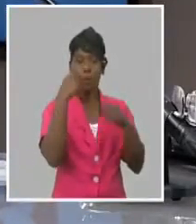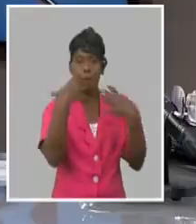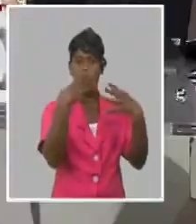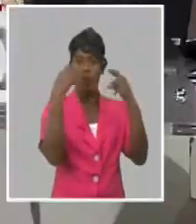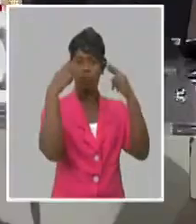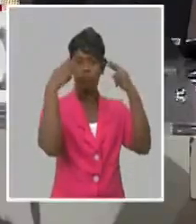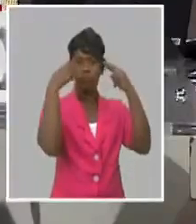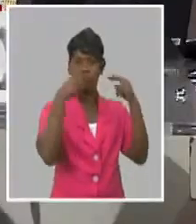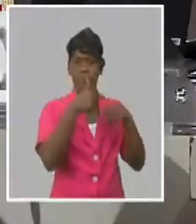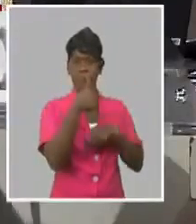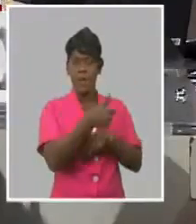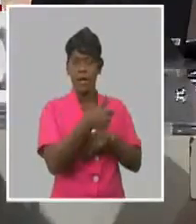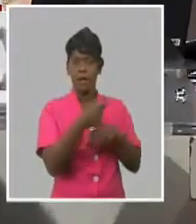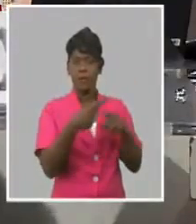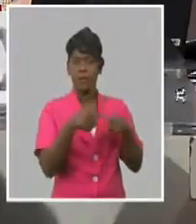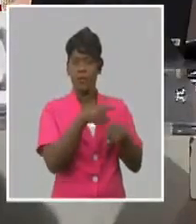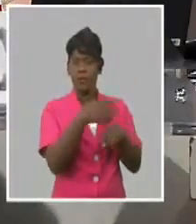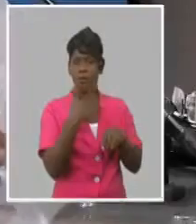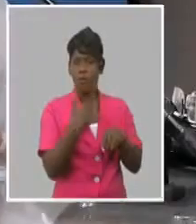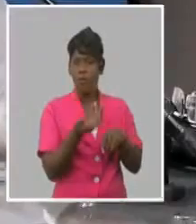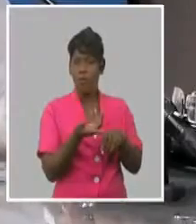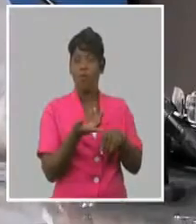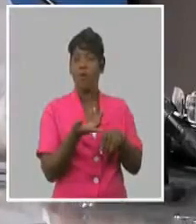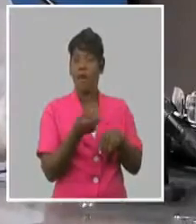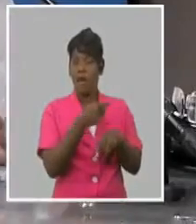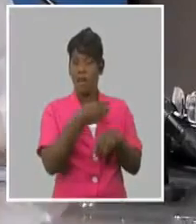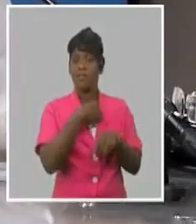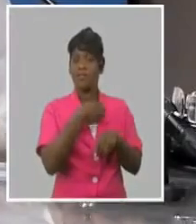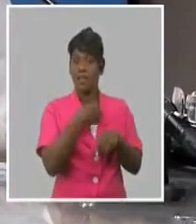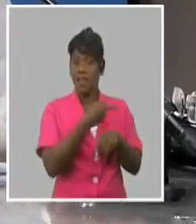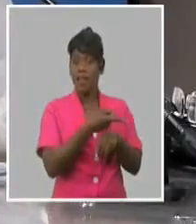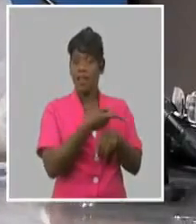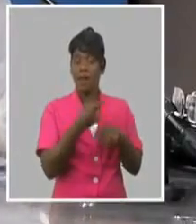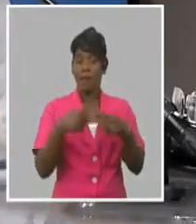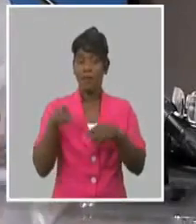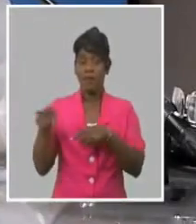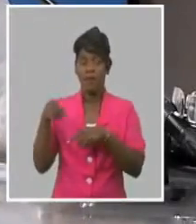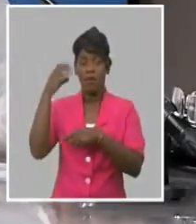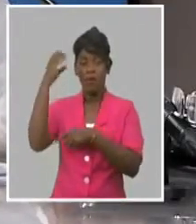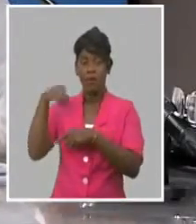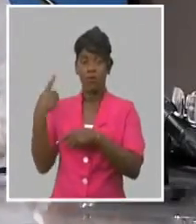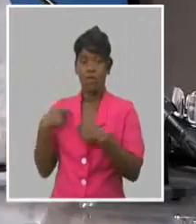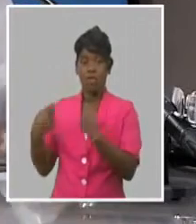por el control de los recursos. Ni por el control de los recursos. Entonces, como dije,